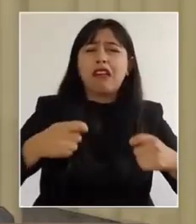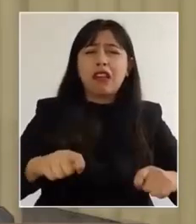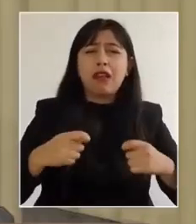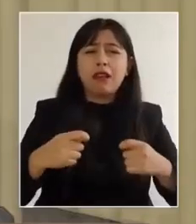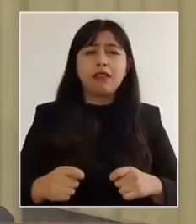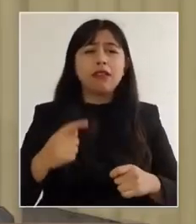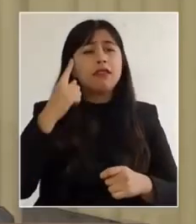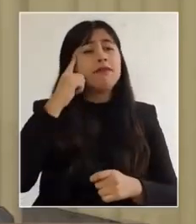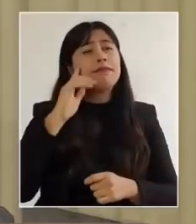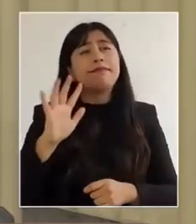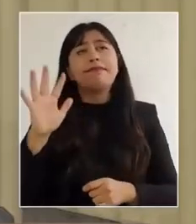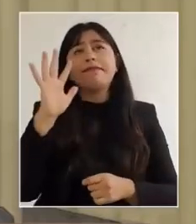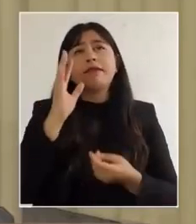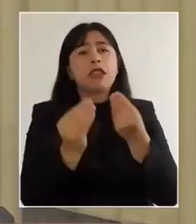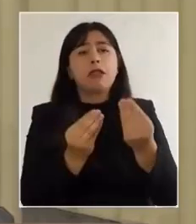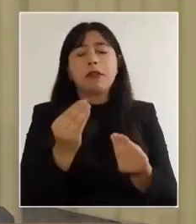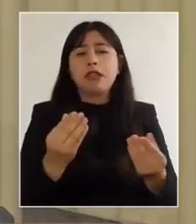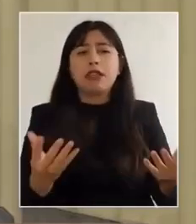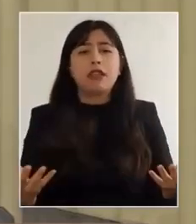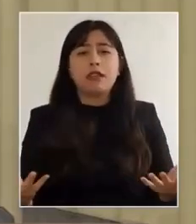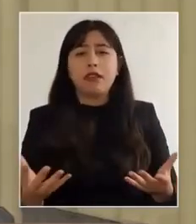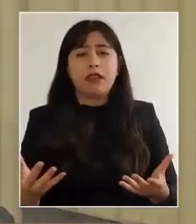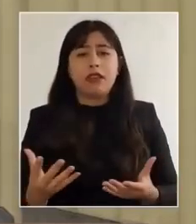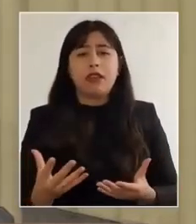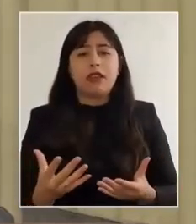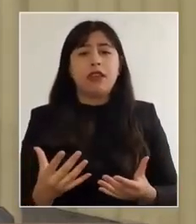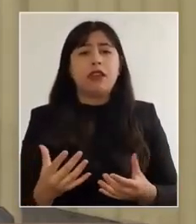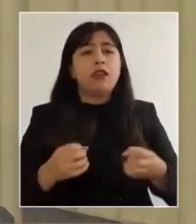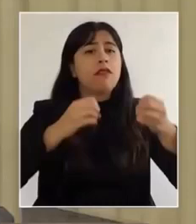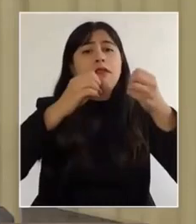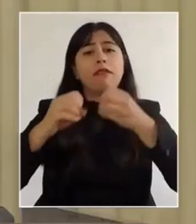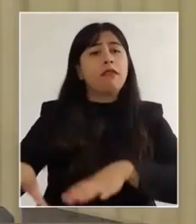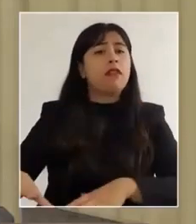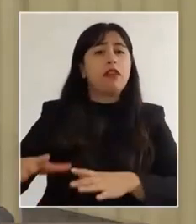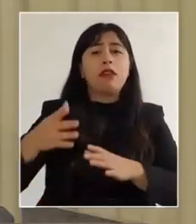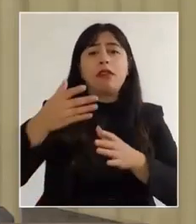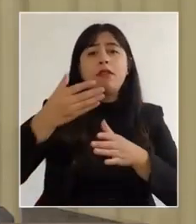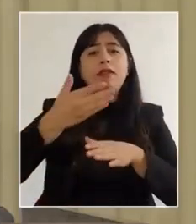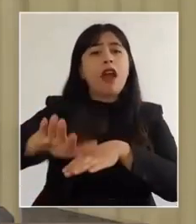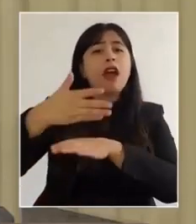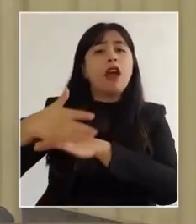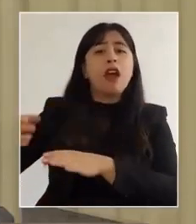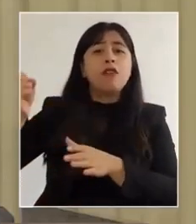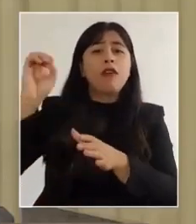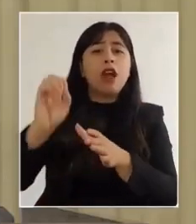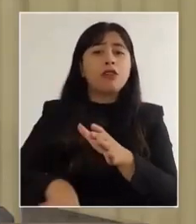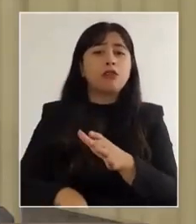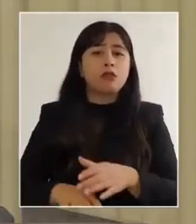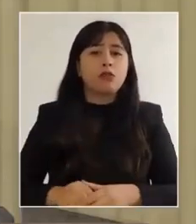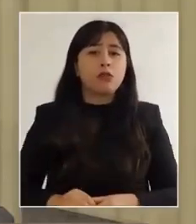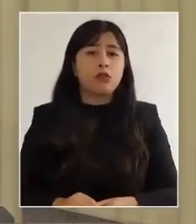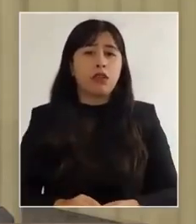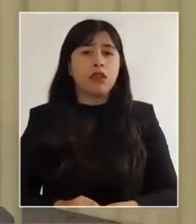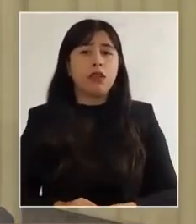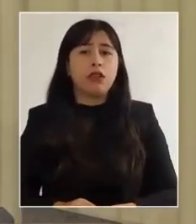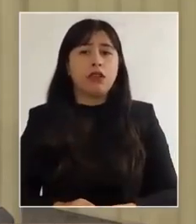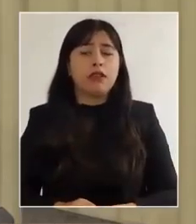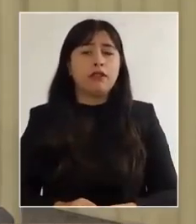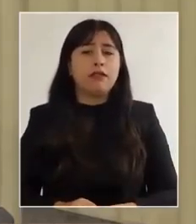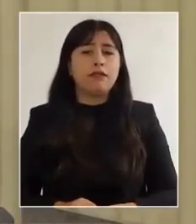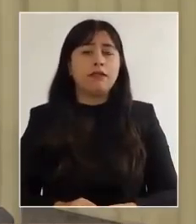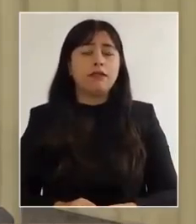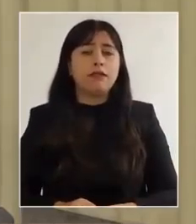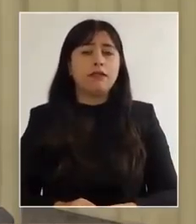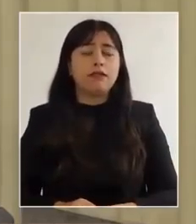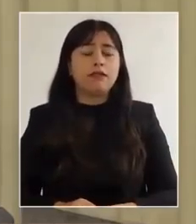qué pasaba lo votaron como basura Como lo han hecho con muchos de nuestros familiares pero